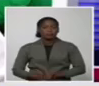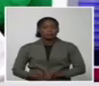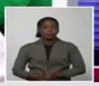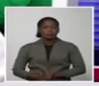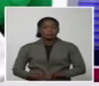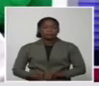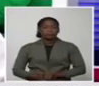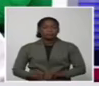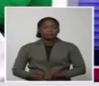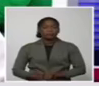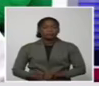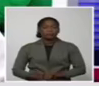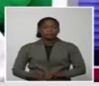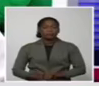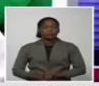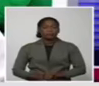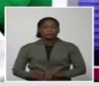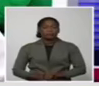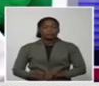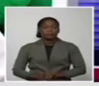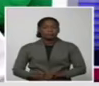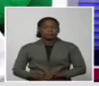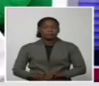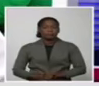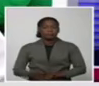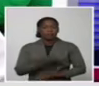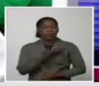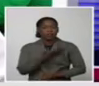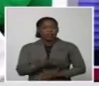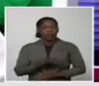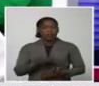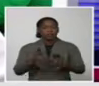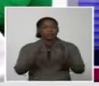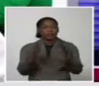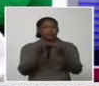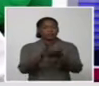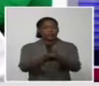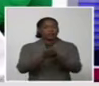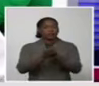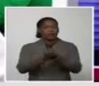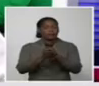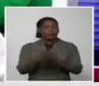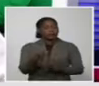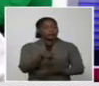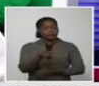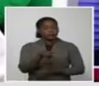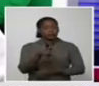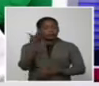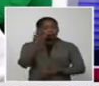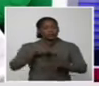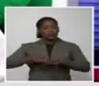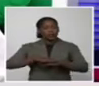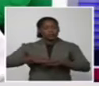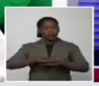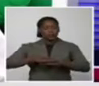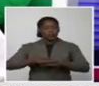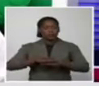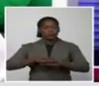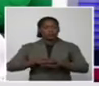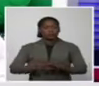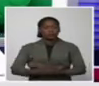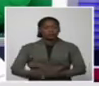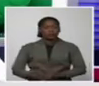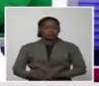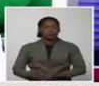posible su recuperación. Reiteramos nuestras condolencias a familiares, compañeros, que además,